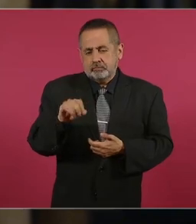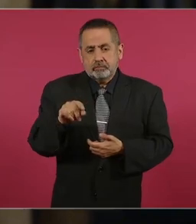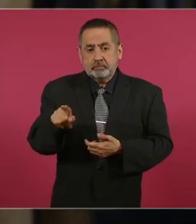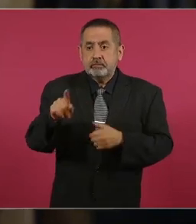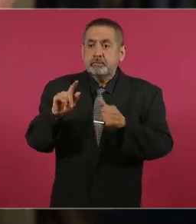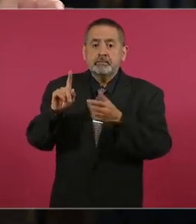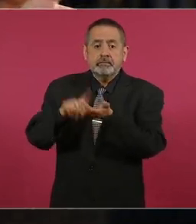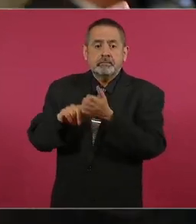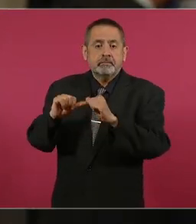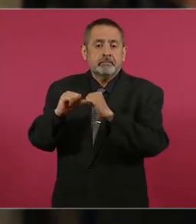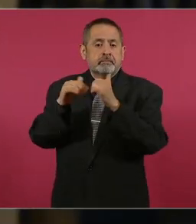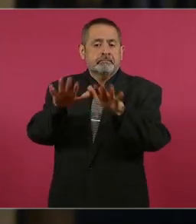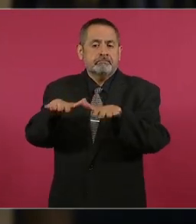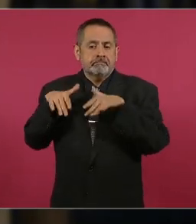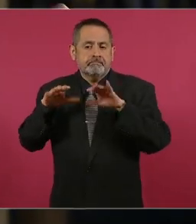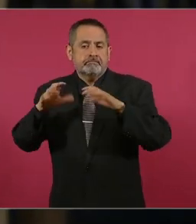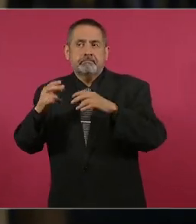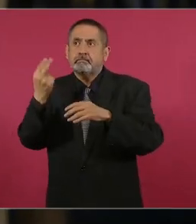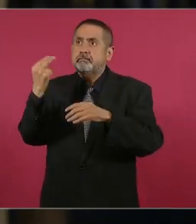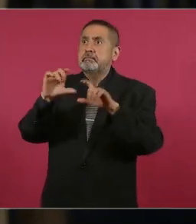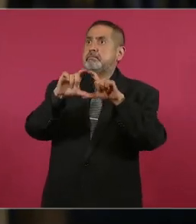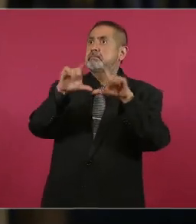llama Auditorio del Bienestar.